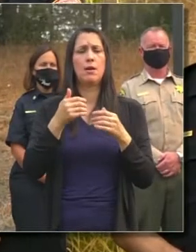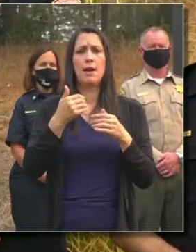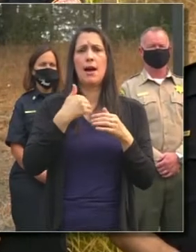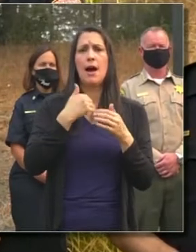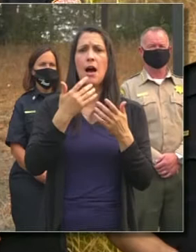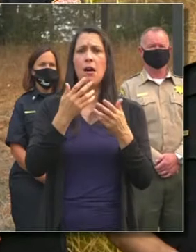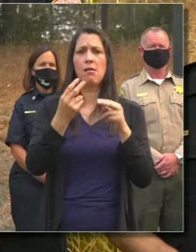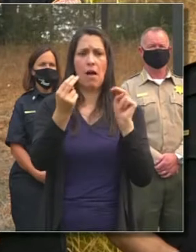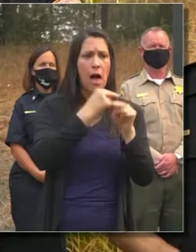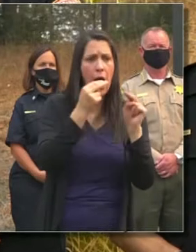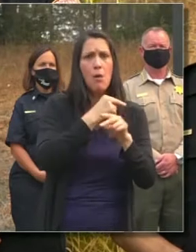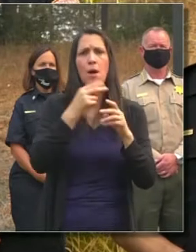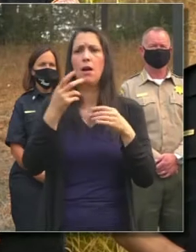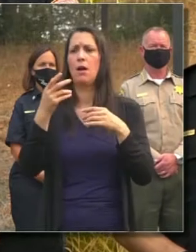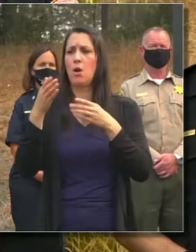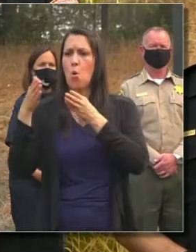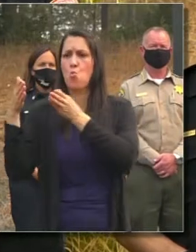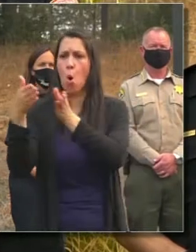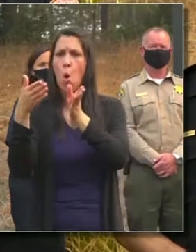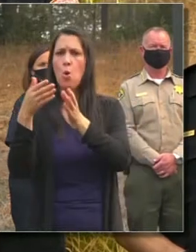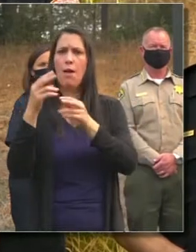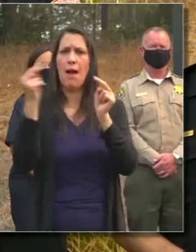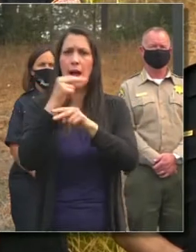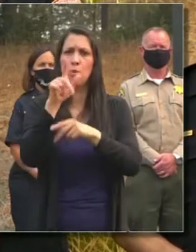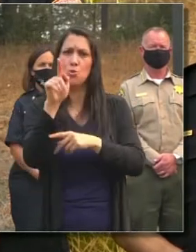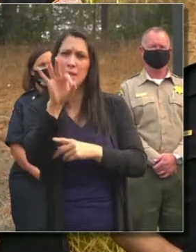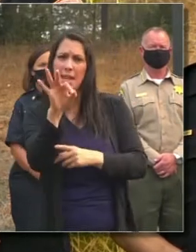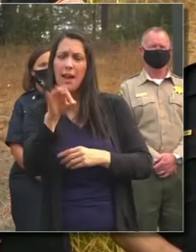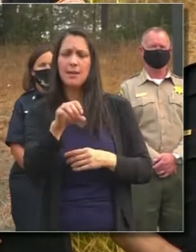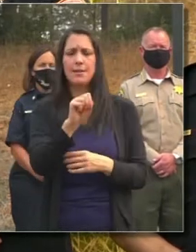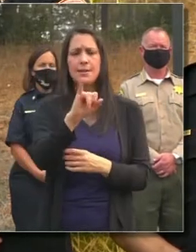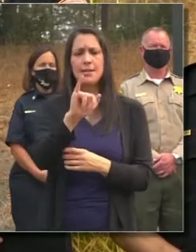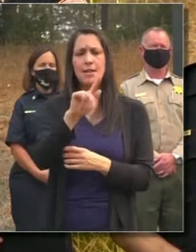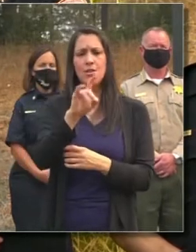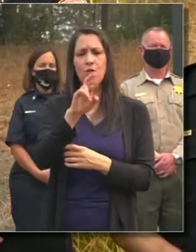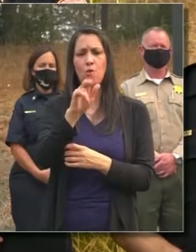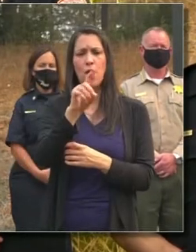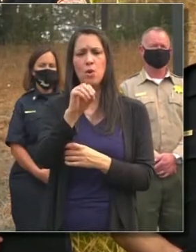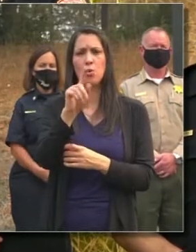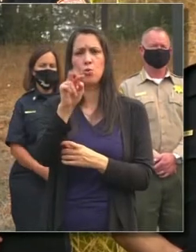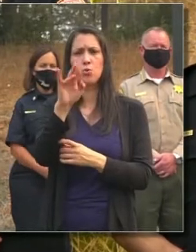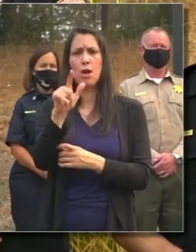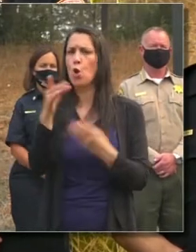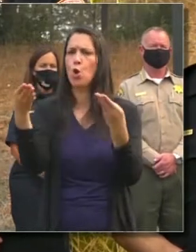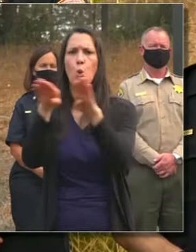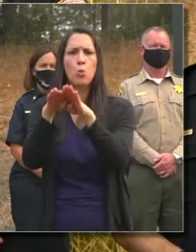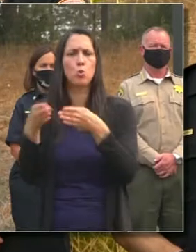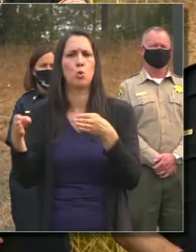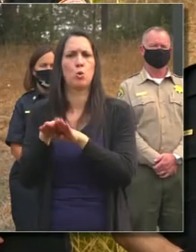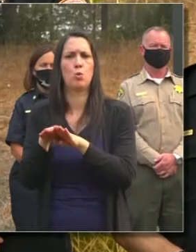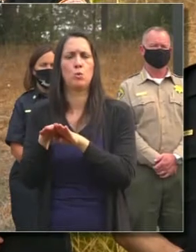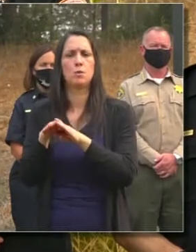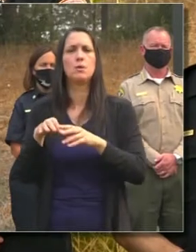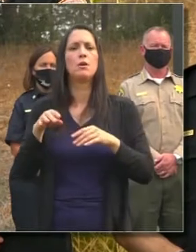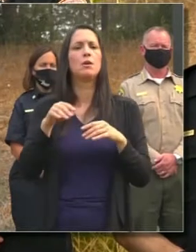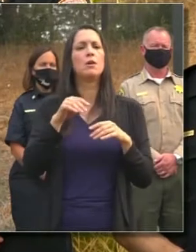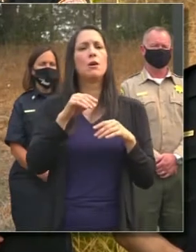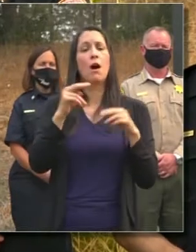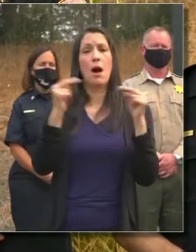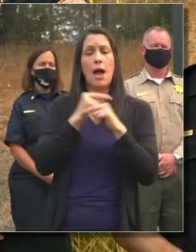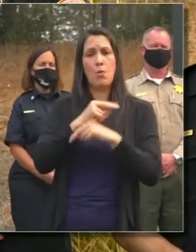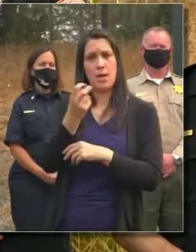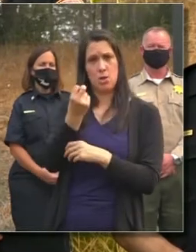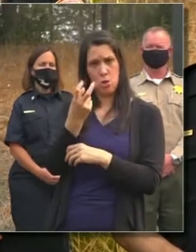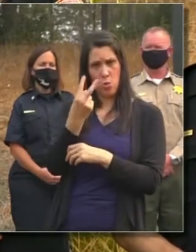entre las ciudades que están cerradas incluyendo la carretera de 29 es el raro extremo y en el condado de sonoma